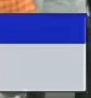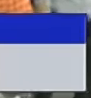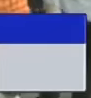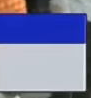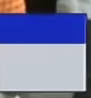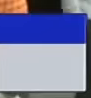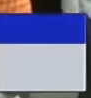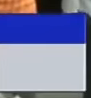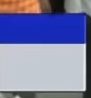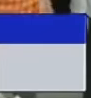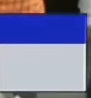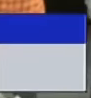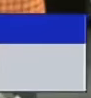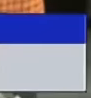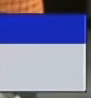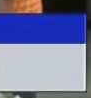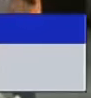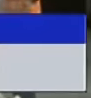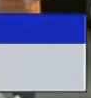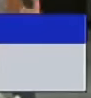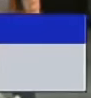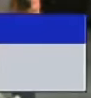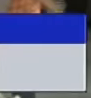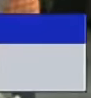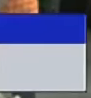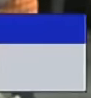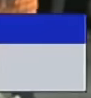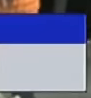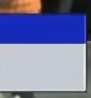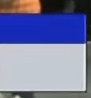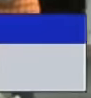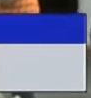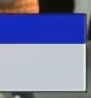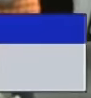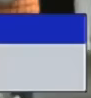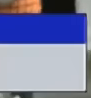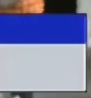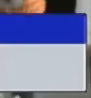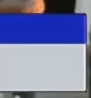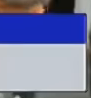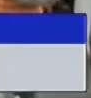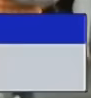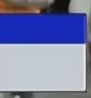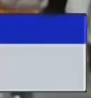Cacao. Y bien, con esta información devolvemos el contacto a Máster,